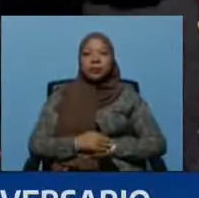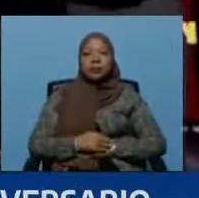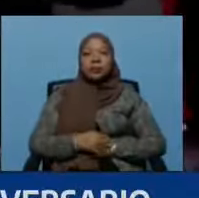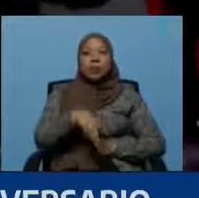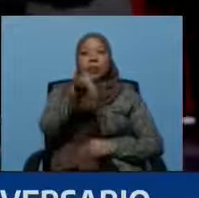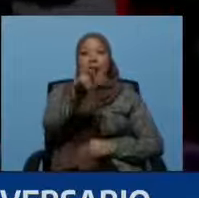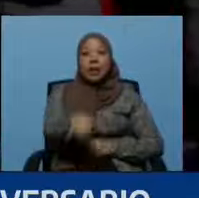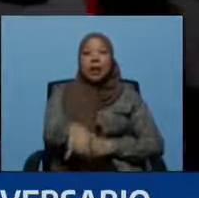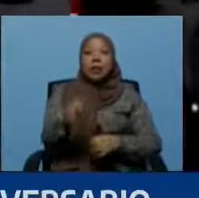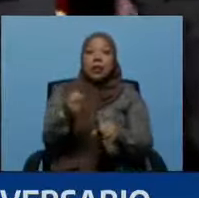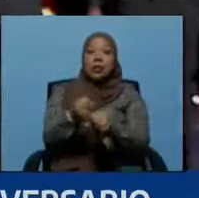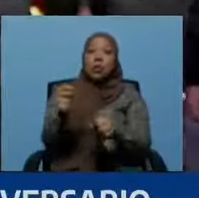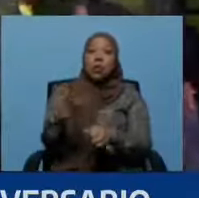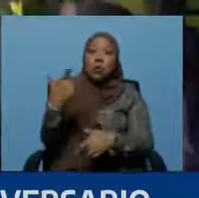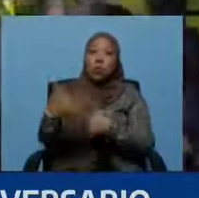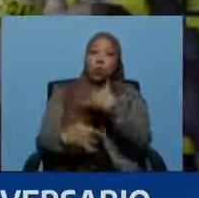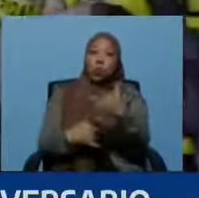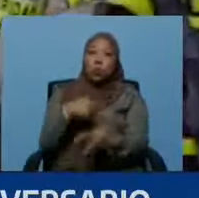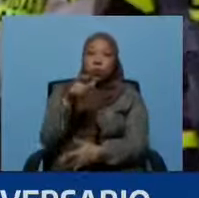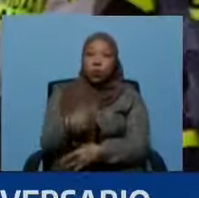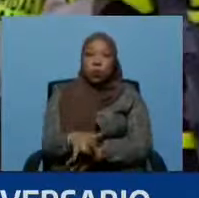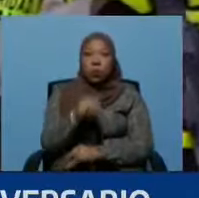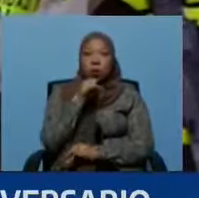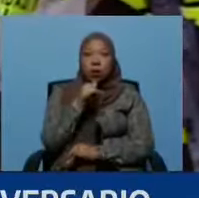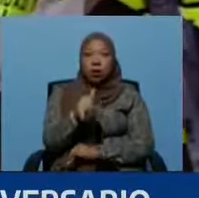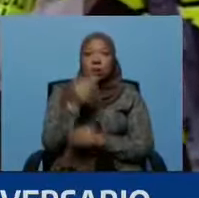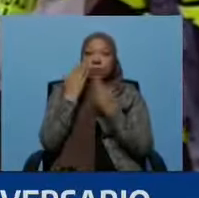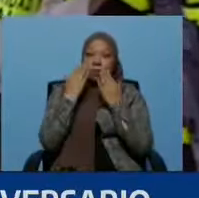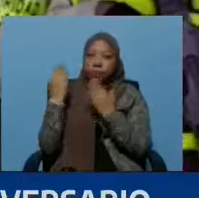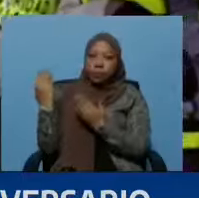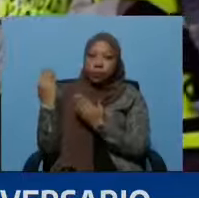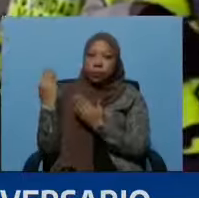Sargento Mayor de Tercera, Anderson Duque Lucena.